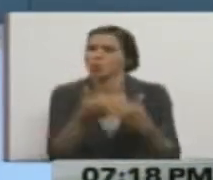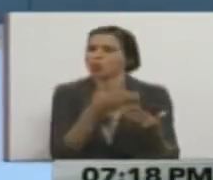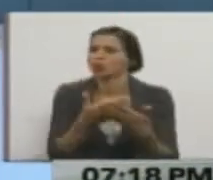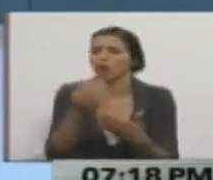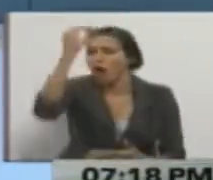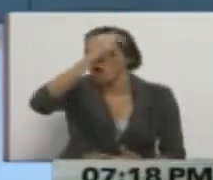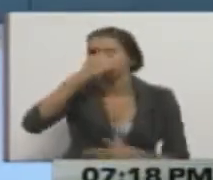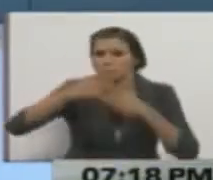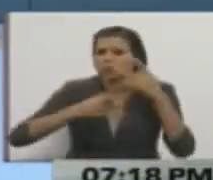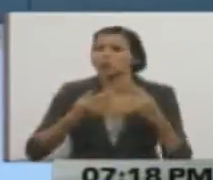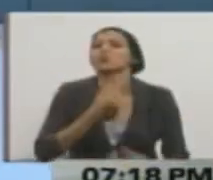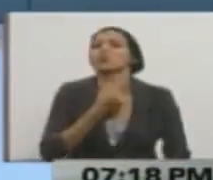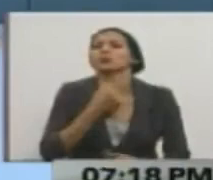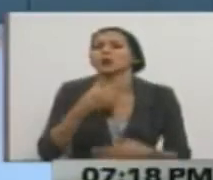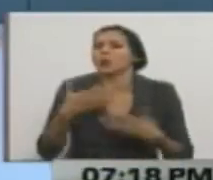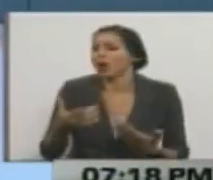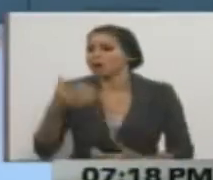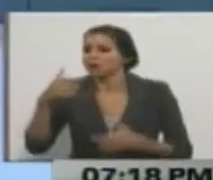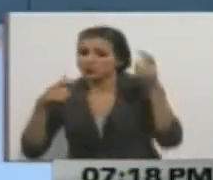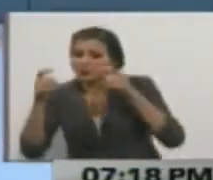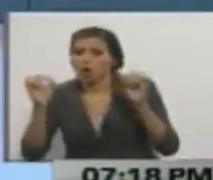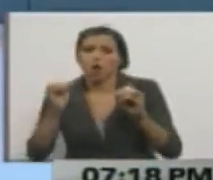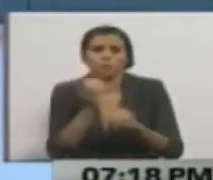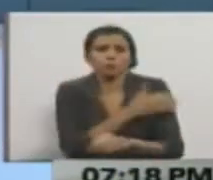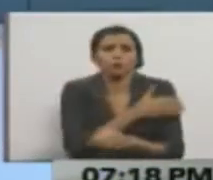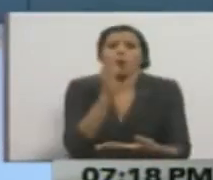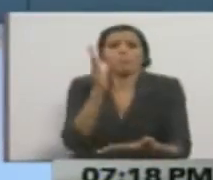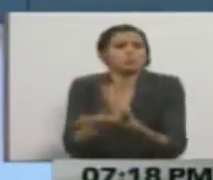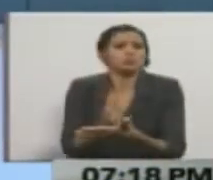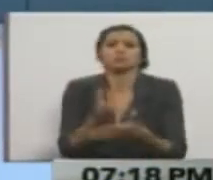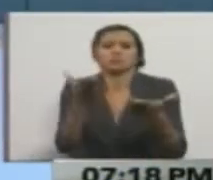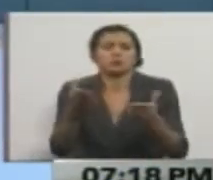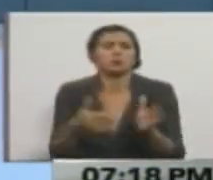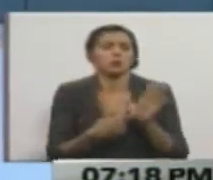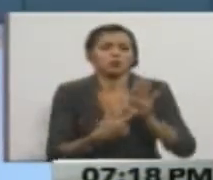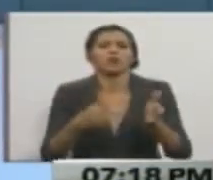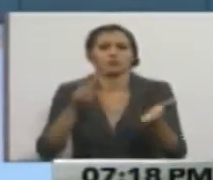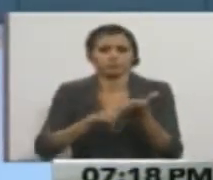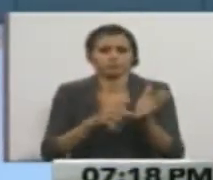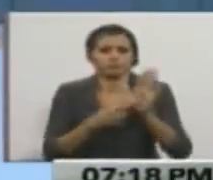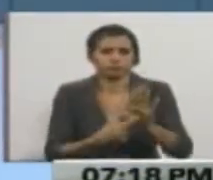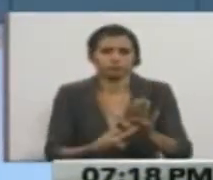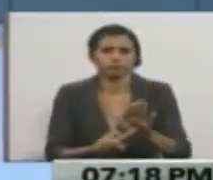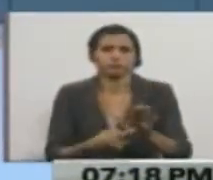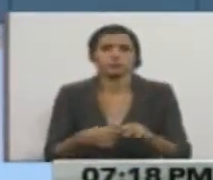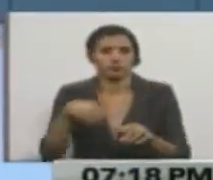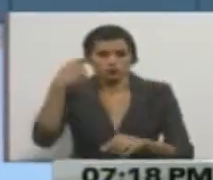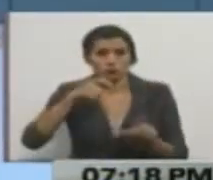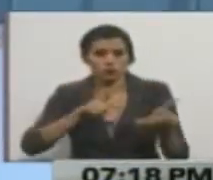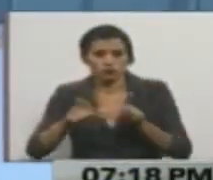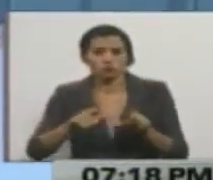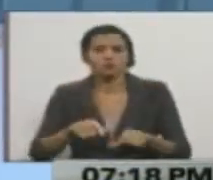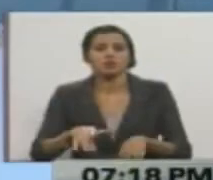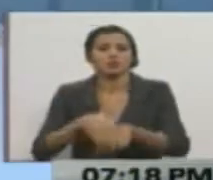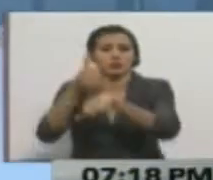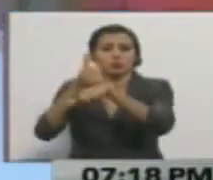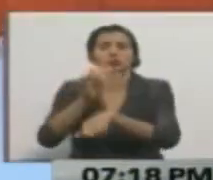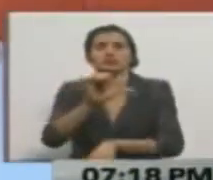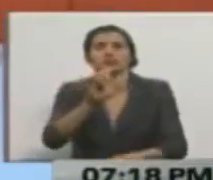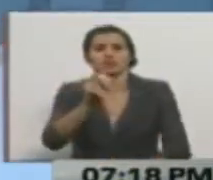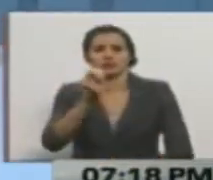tenga, las diferentes reacciones. Tenemos el video. Comenzamos con el rector del Consejo Nacional